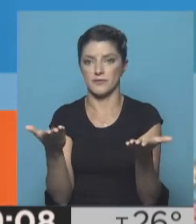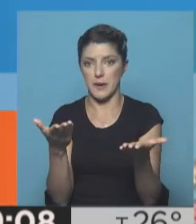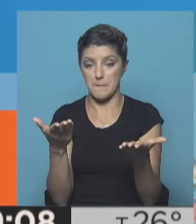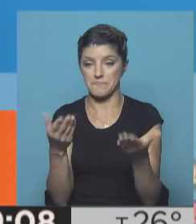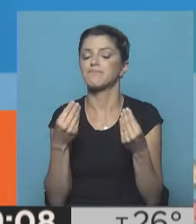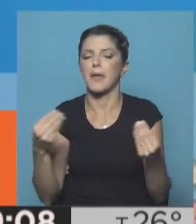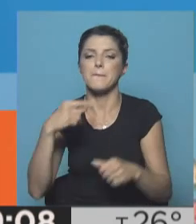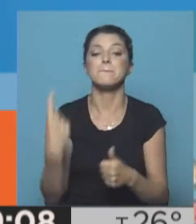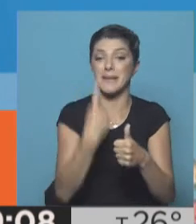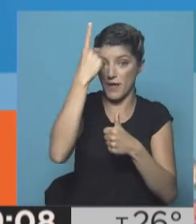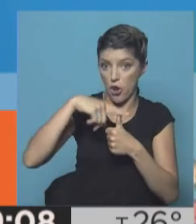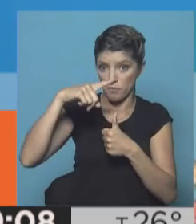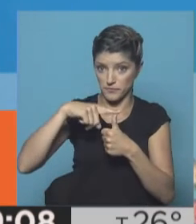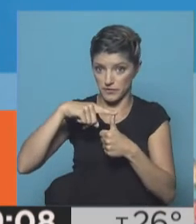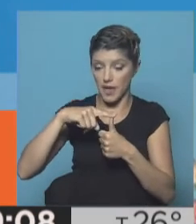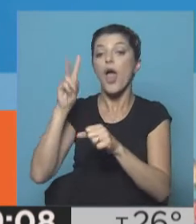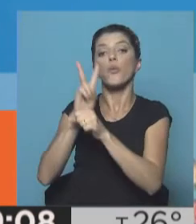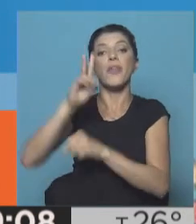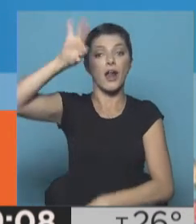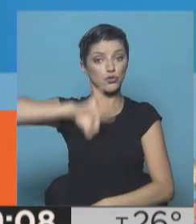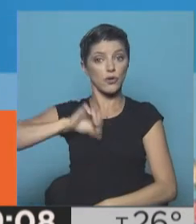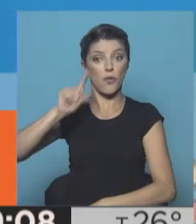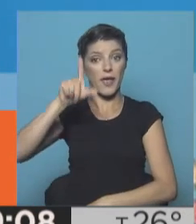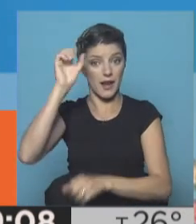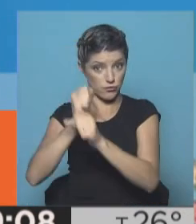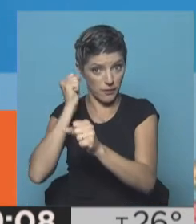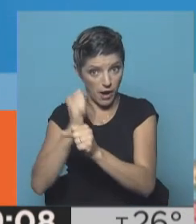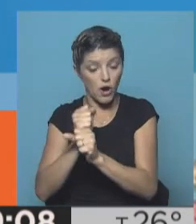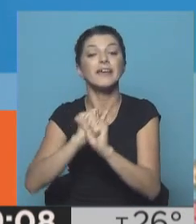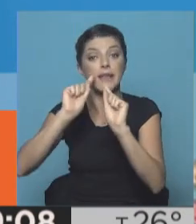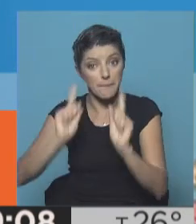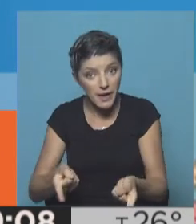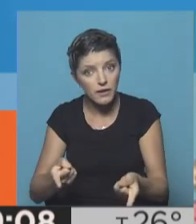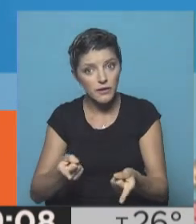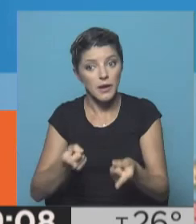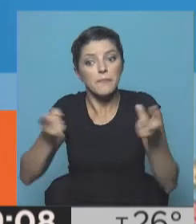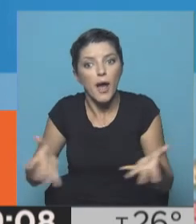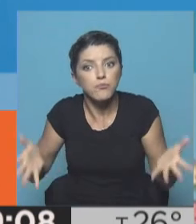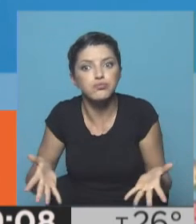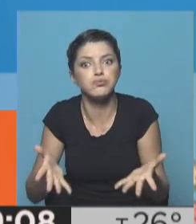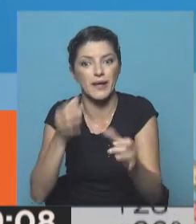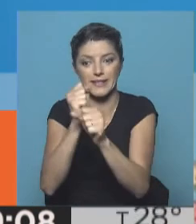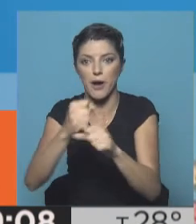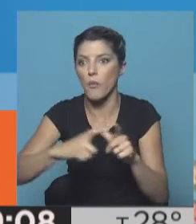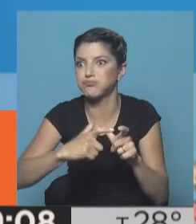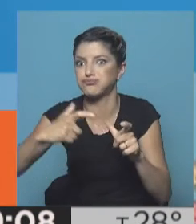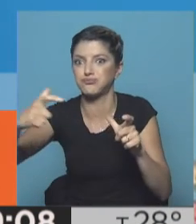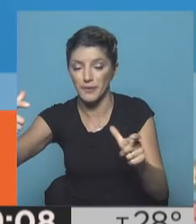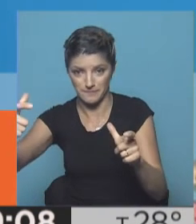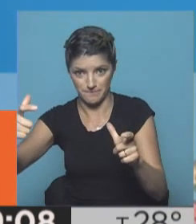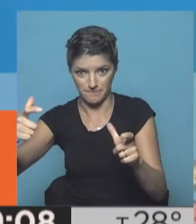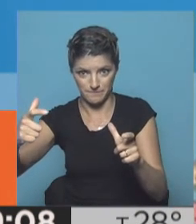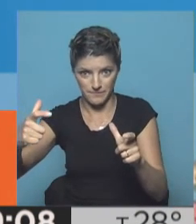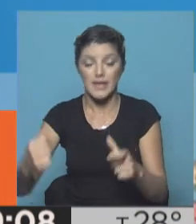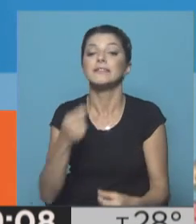que defender el salario de los trabajadores, y segundo, para generar condiciones para que haya nuevos empleos a partir de la credibilidad que va generando